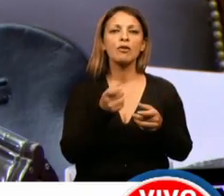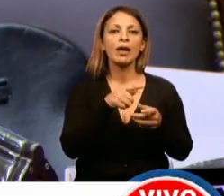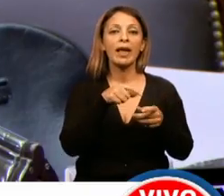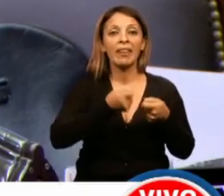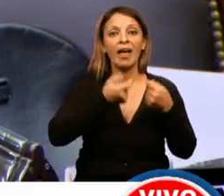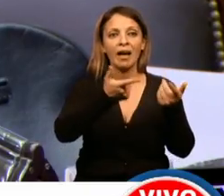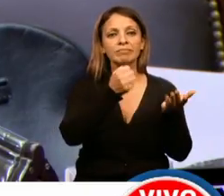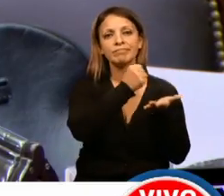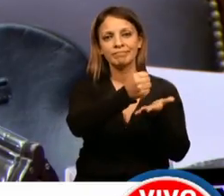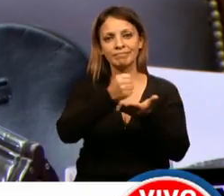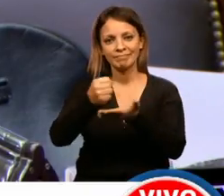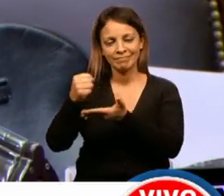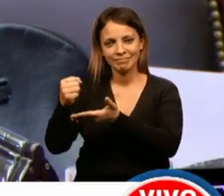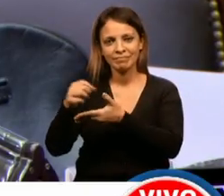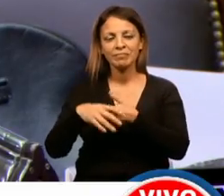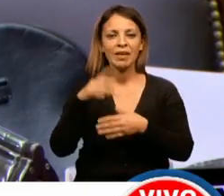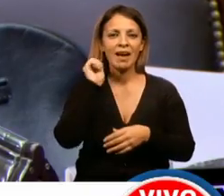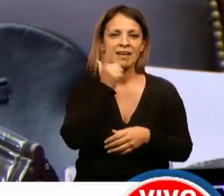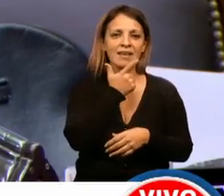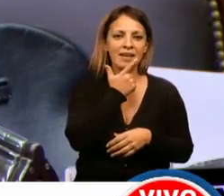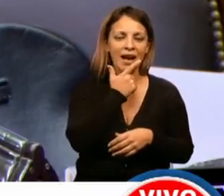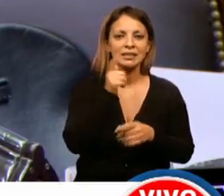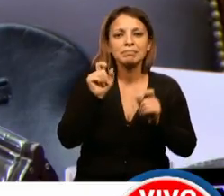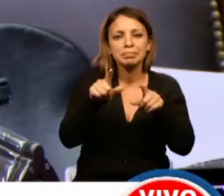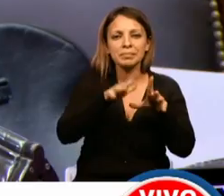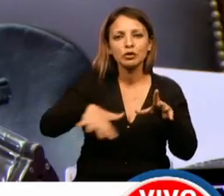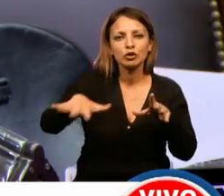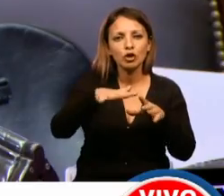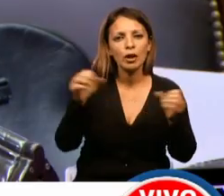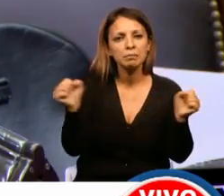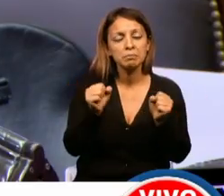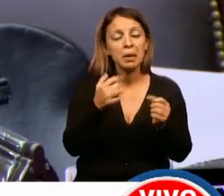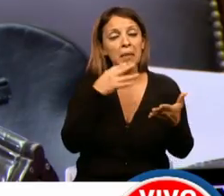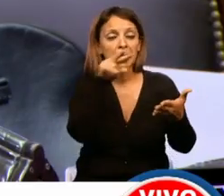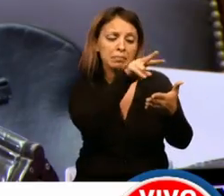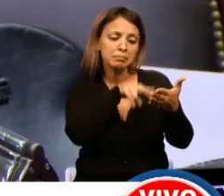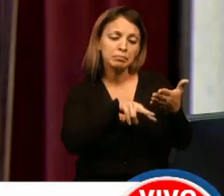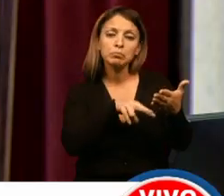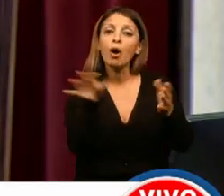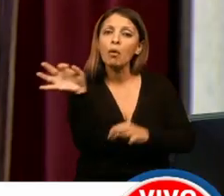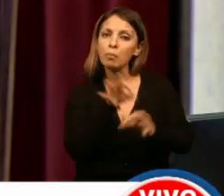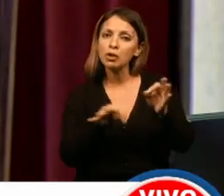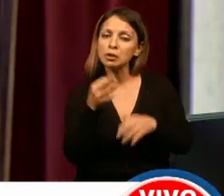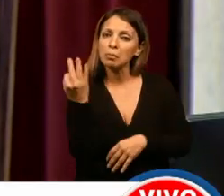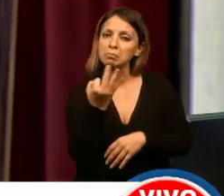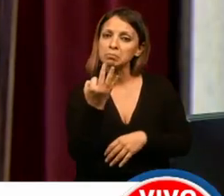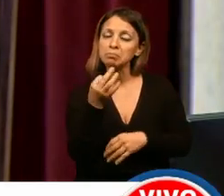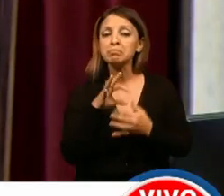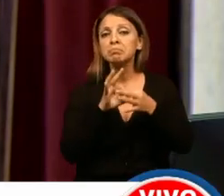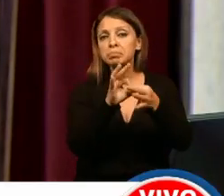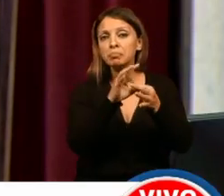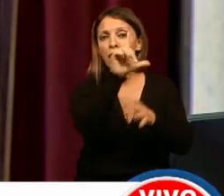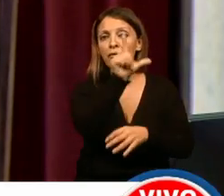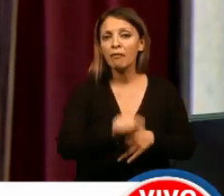subsidia el gas en zona fría es un buen proyecto es un proyecto federal